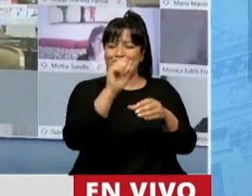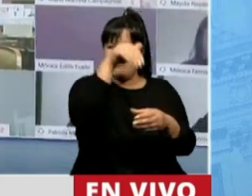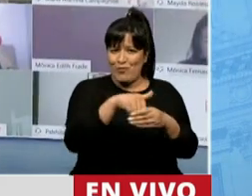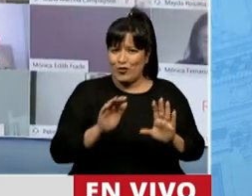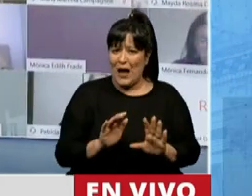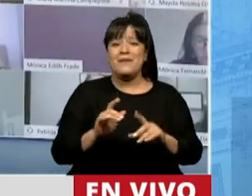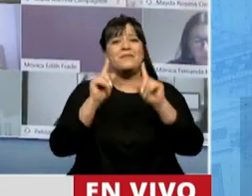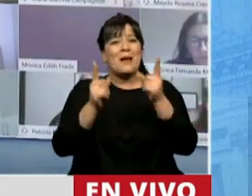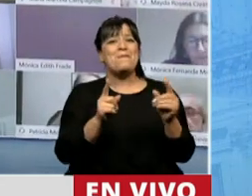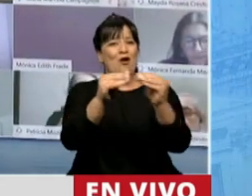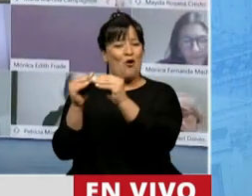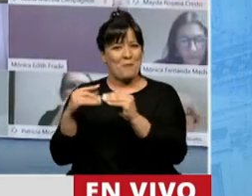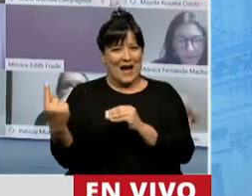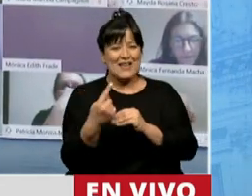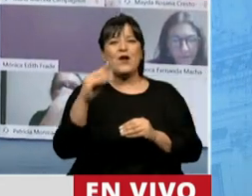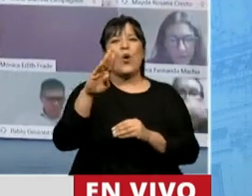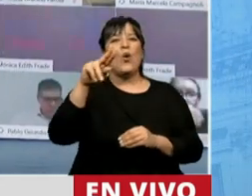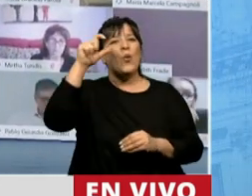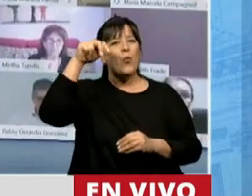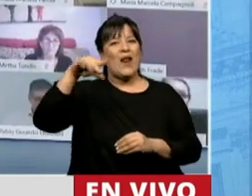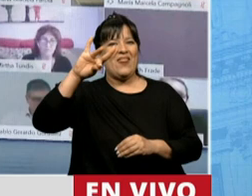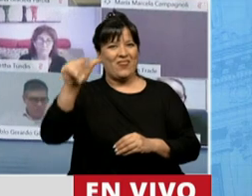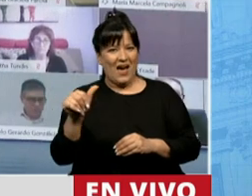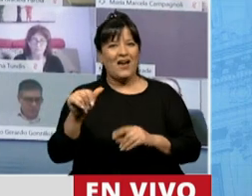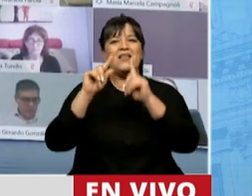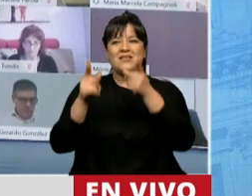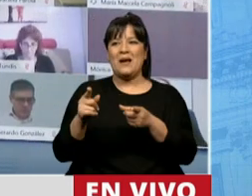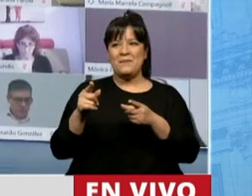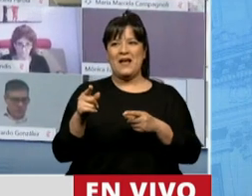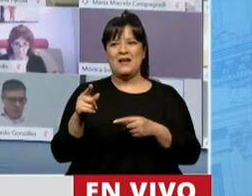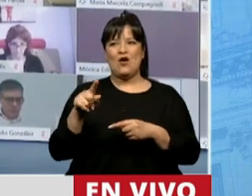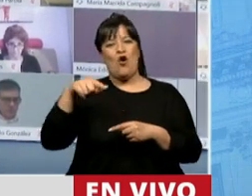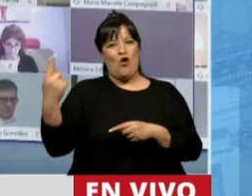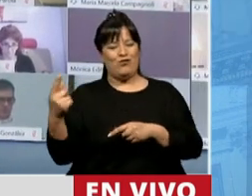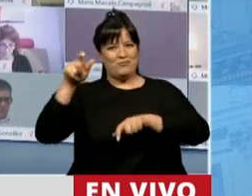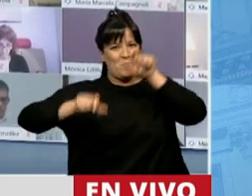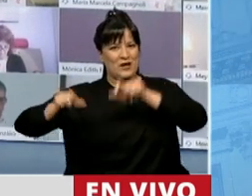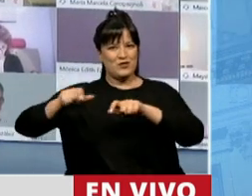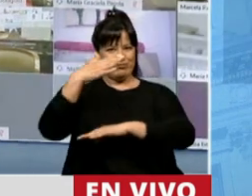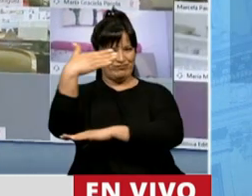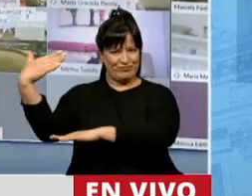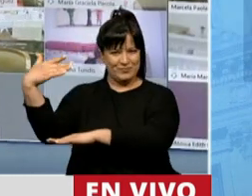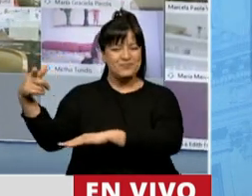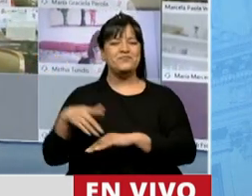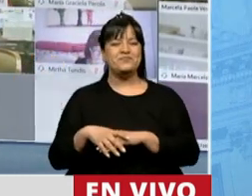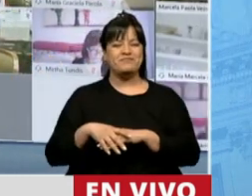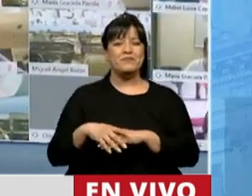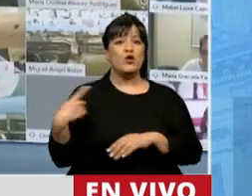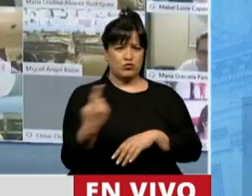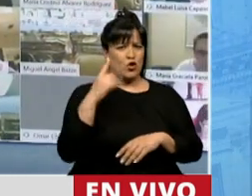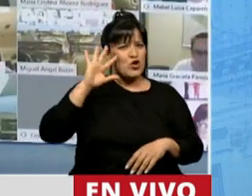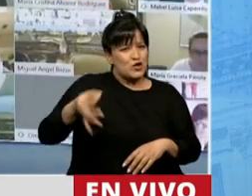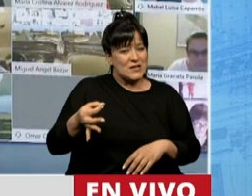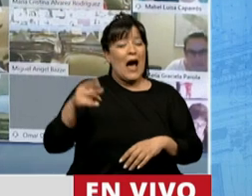varios de mis colegas incluida Brenda y varios de los eh Mis quienes me precedieron la palabra sabemos que también